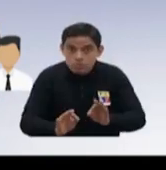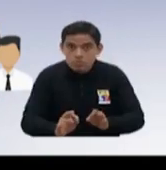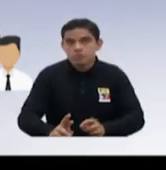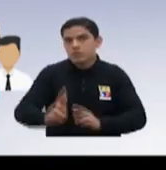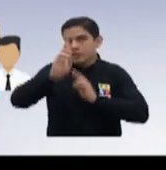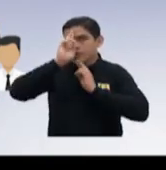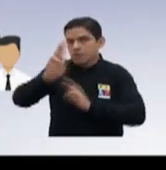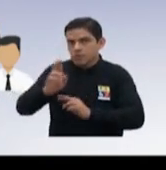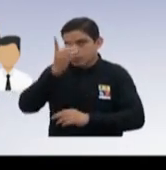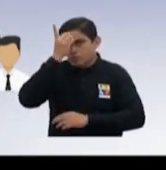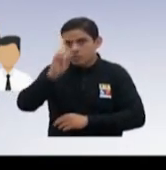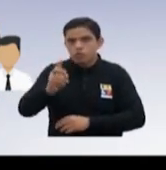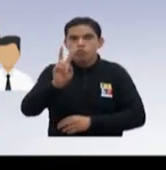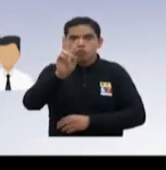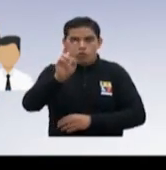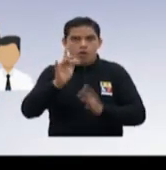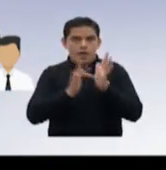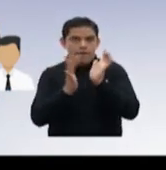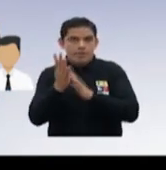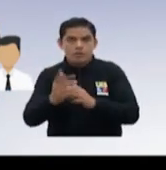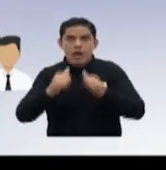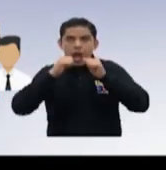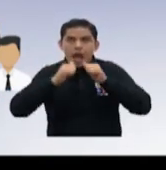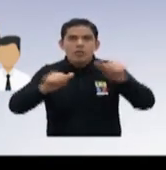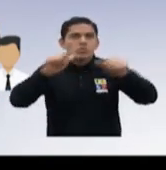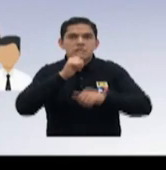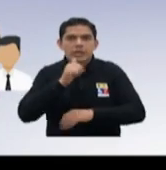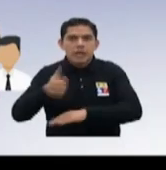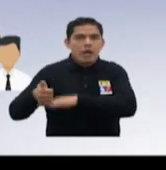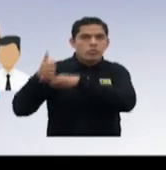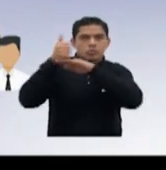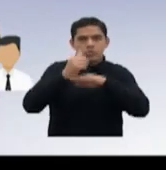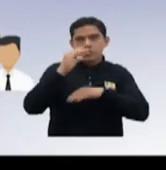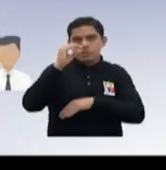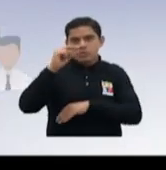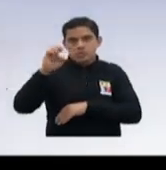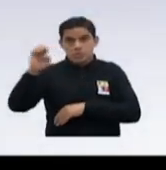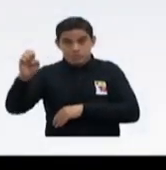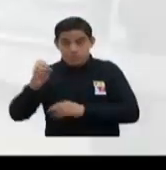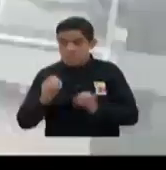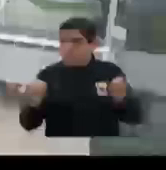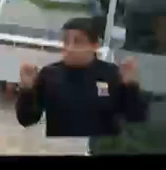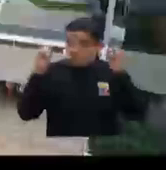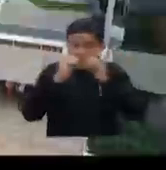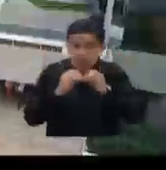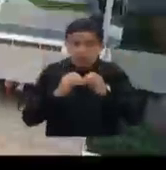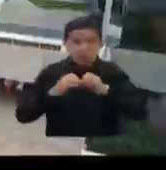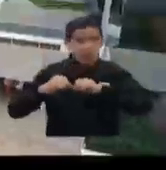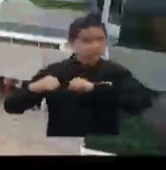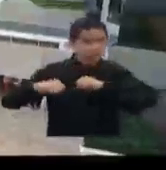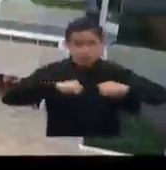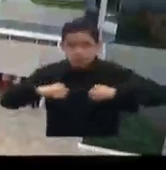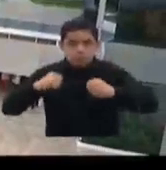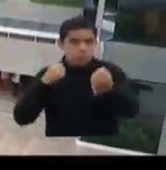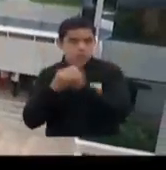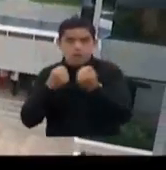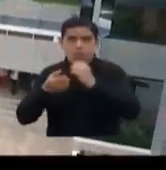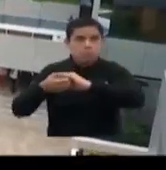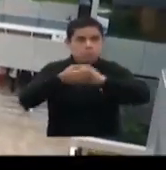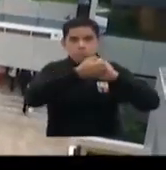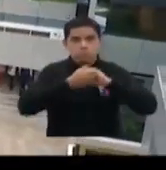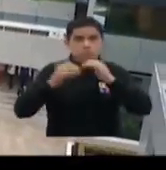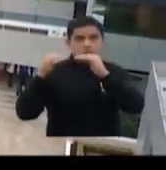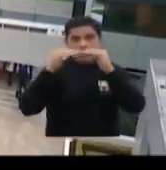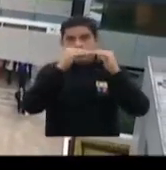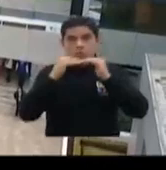oficiales de los comicios del 2 de abril anunciado por el máximo organismo rector del sufragio, contribuyendo al fortalecimiento de la